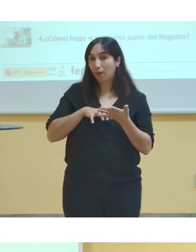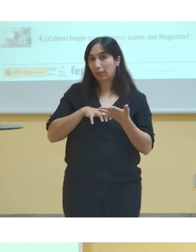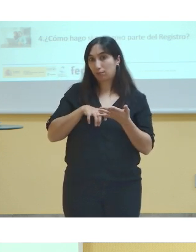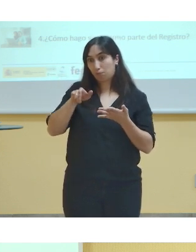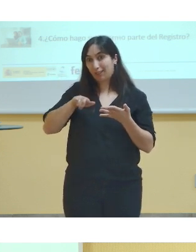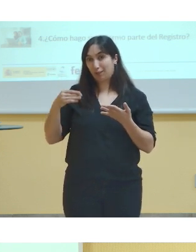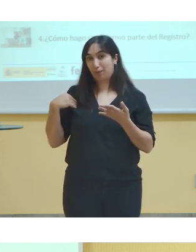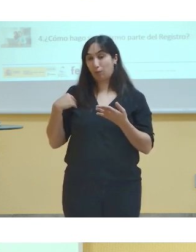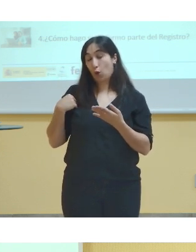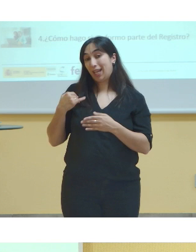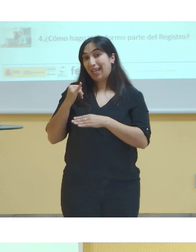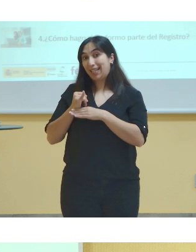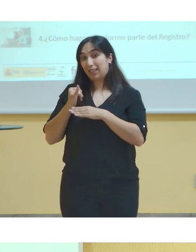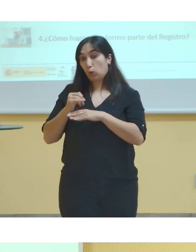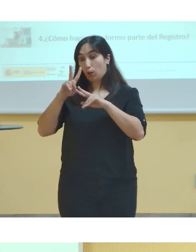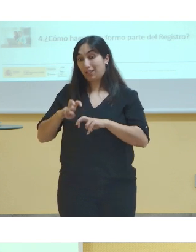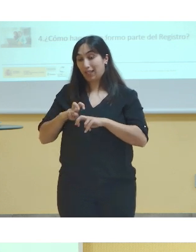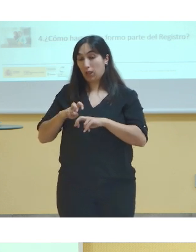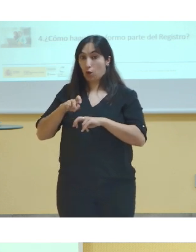personal del Instituto de Investigación de Enfermedades Raras.